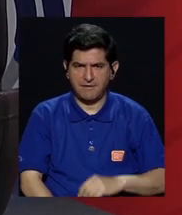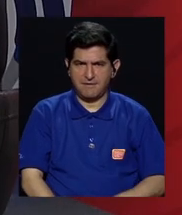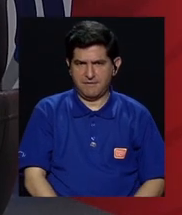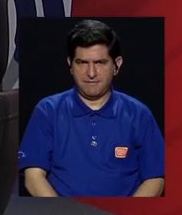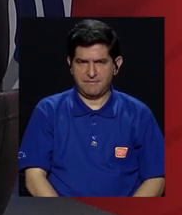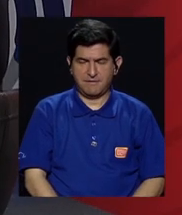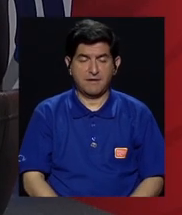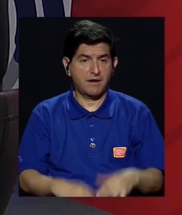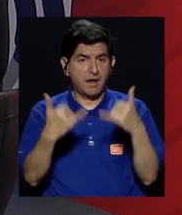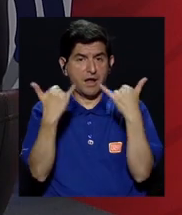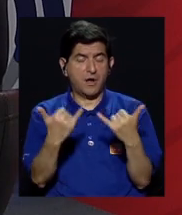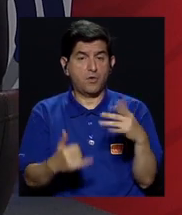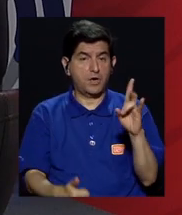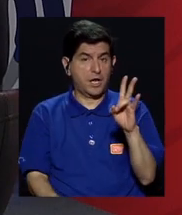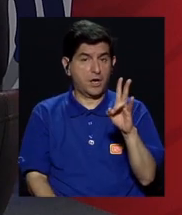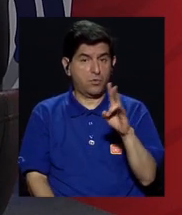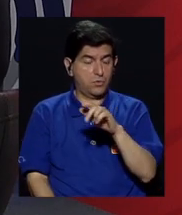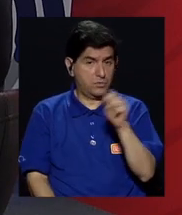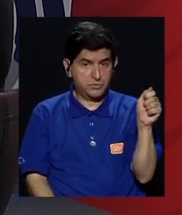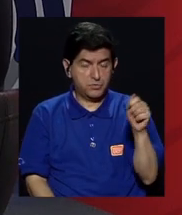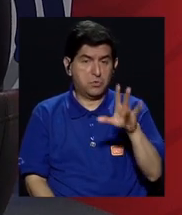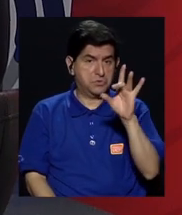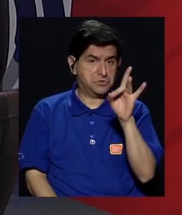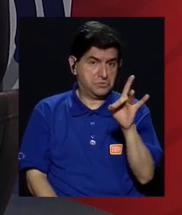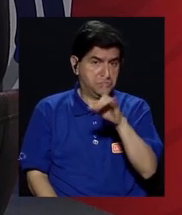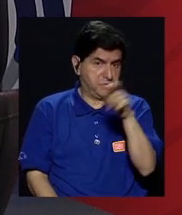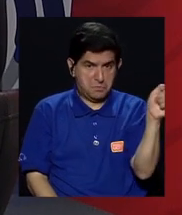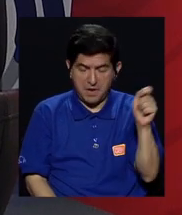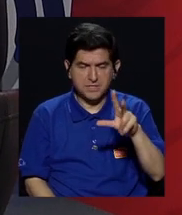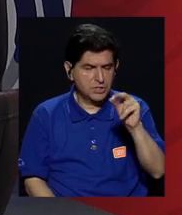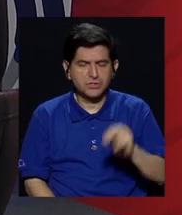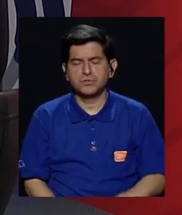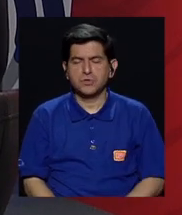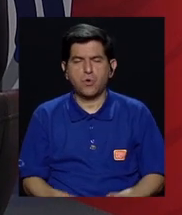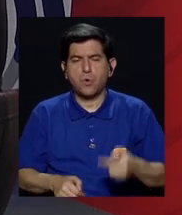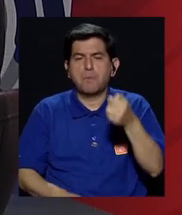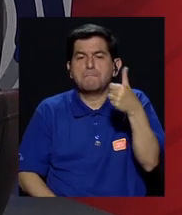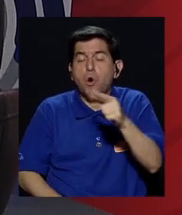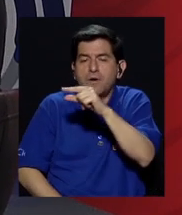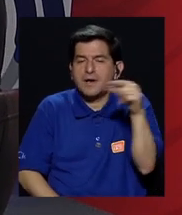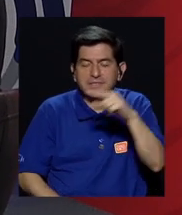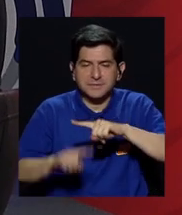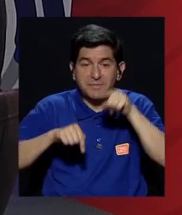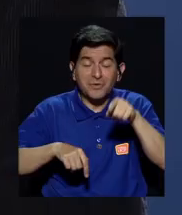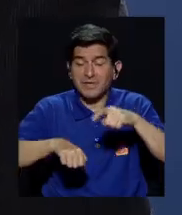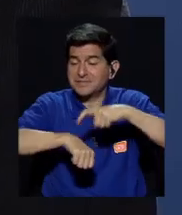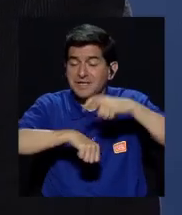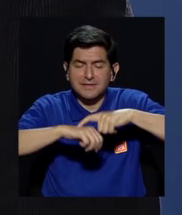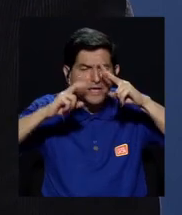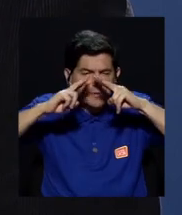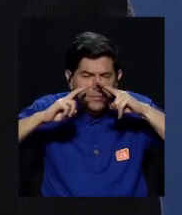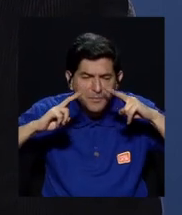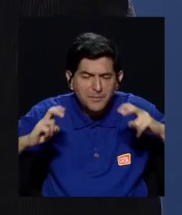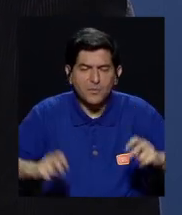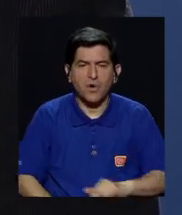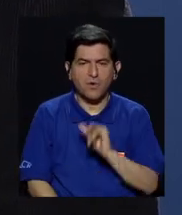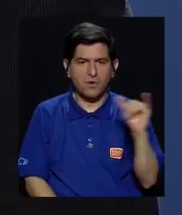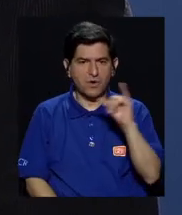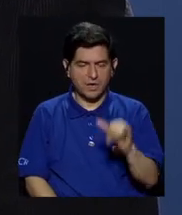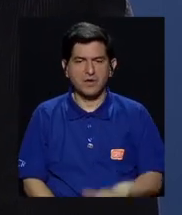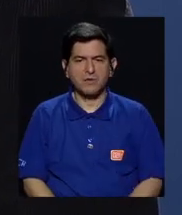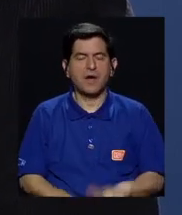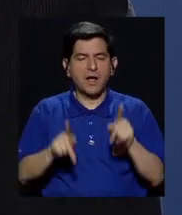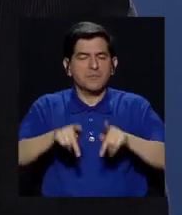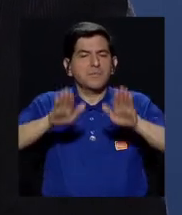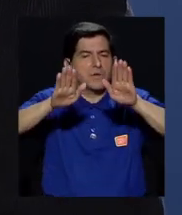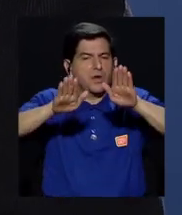ciertamente no le dedica a ocho meses de ese pensamiento sino quiero ahora en estas pocas semanas que quedan pero ese reposo los hace ser también